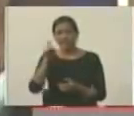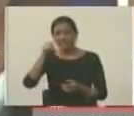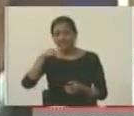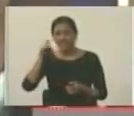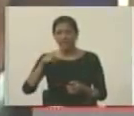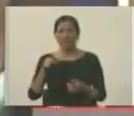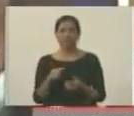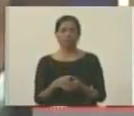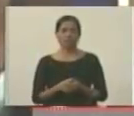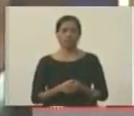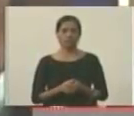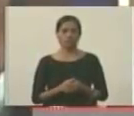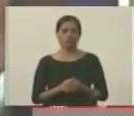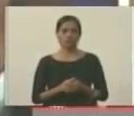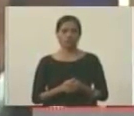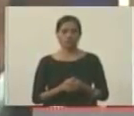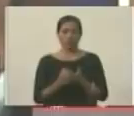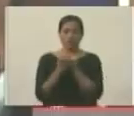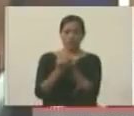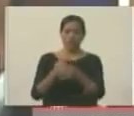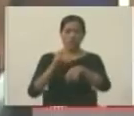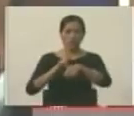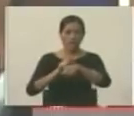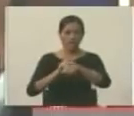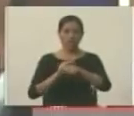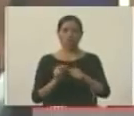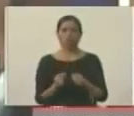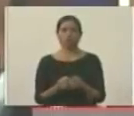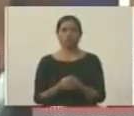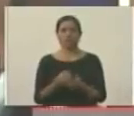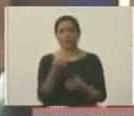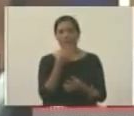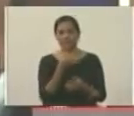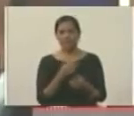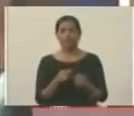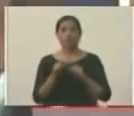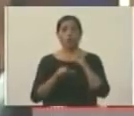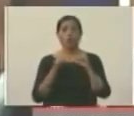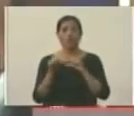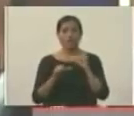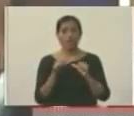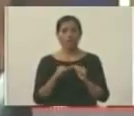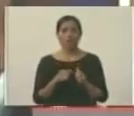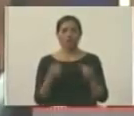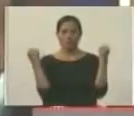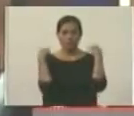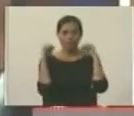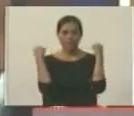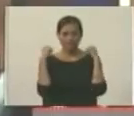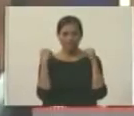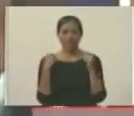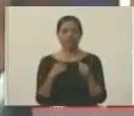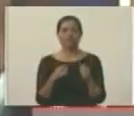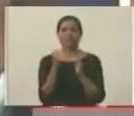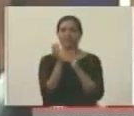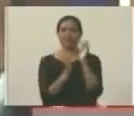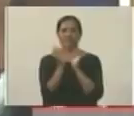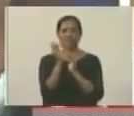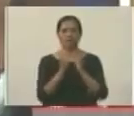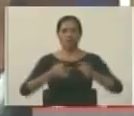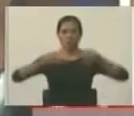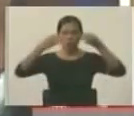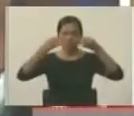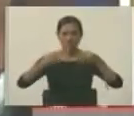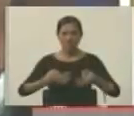enfermo y le llevan el médico, le llevan la medicina. Son colectivos que practican el cristianismo puro.